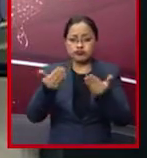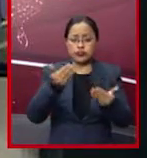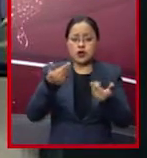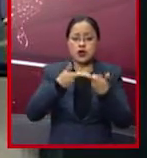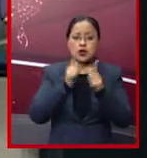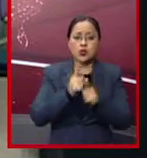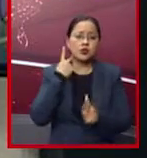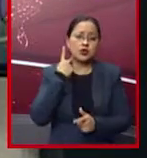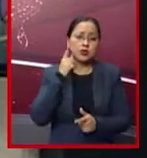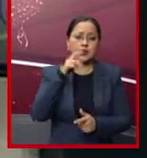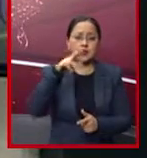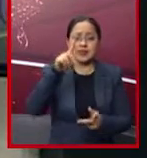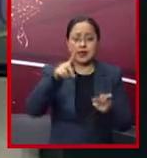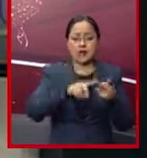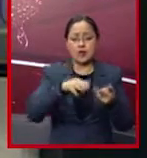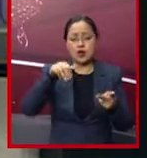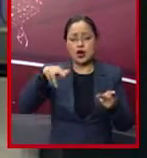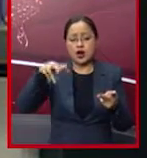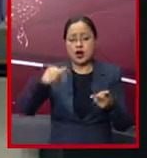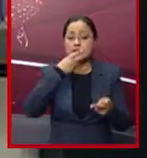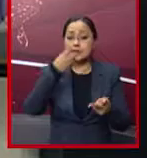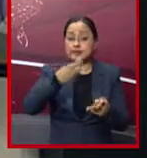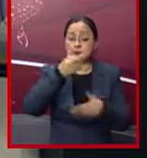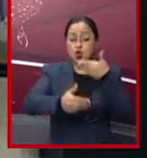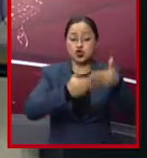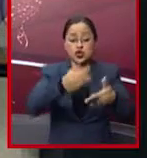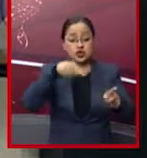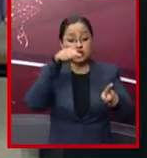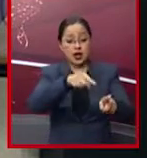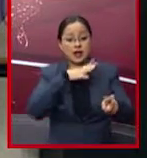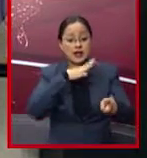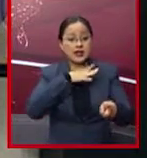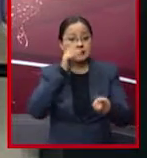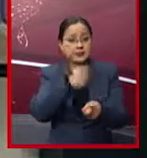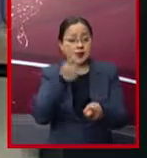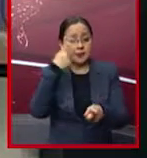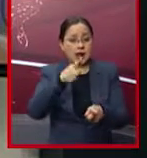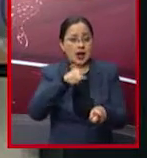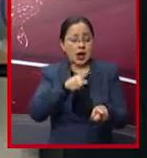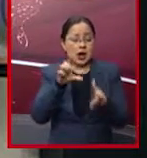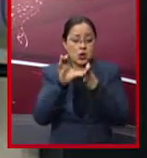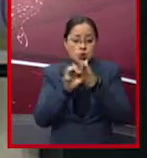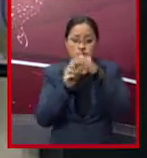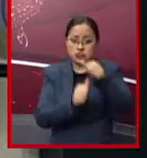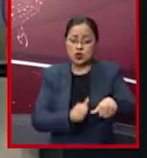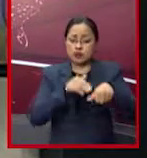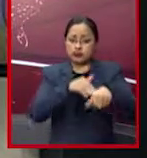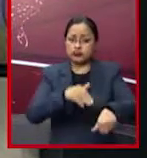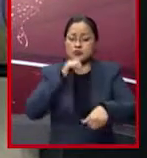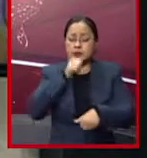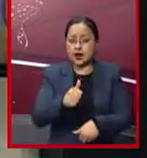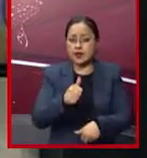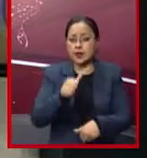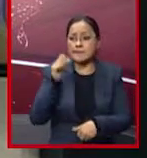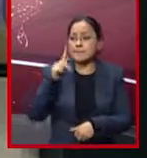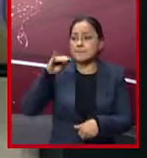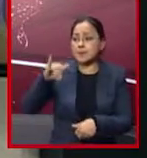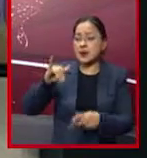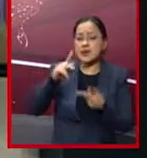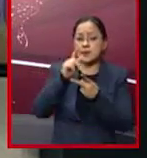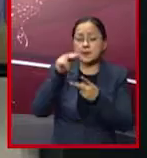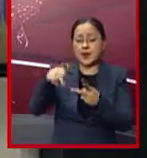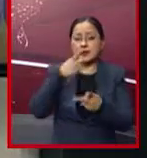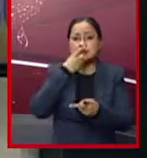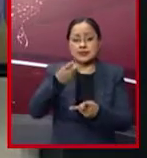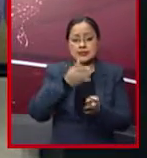partidos PRD y Morena insistieron en que se trata de un proceso viciado de origen y anticonstitucional, mientras que el PRI y el PAN defendieron que la